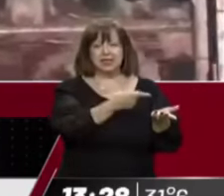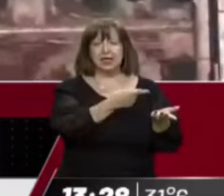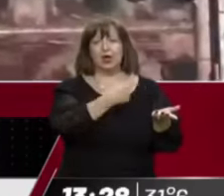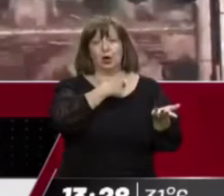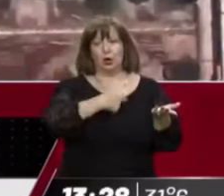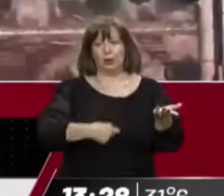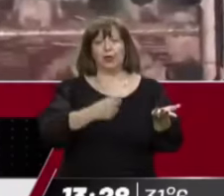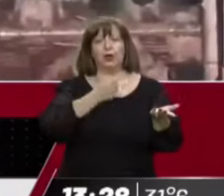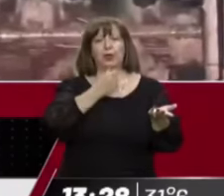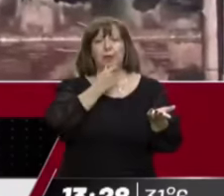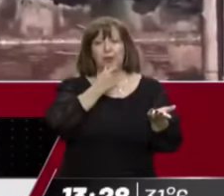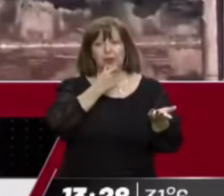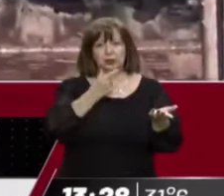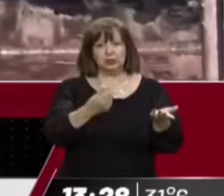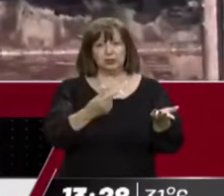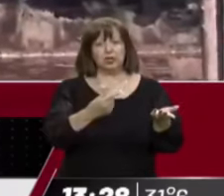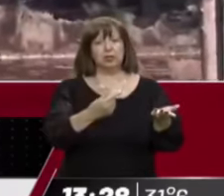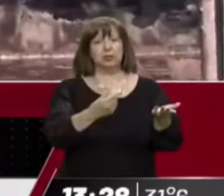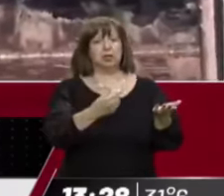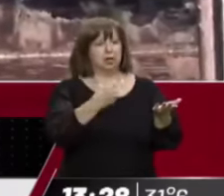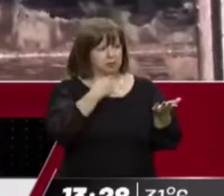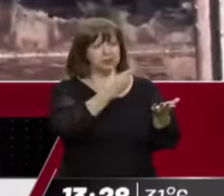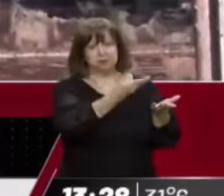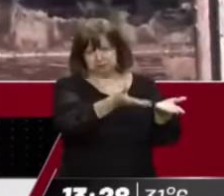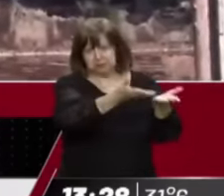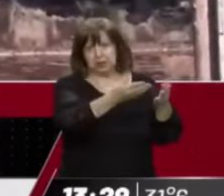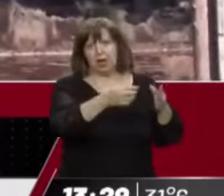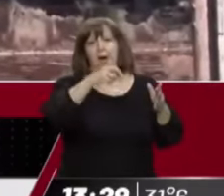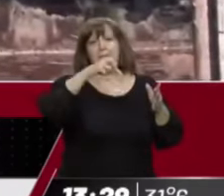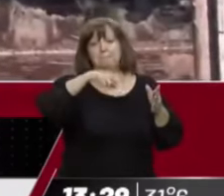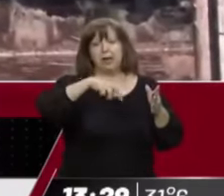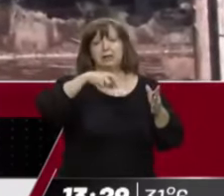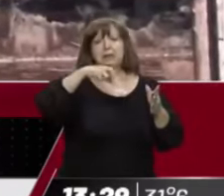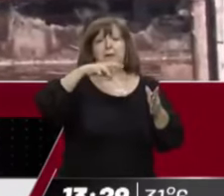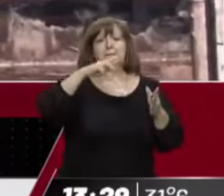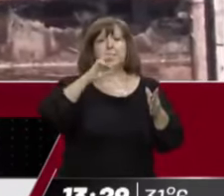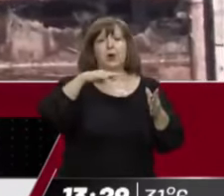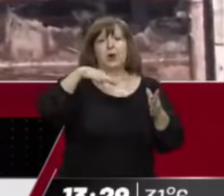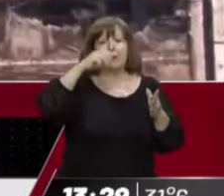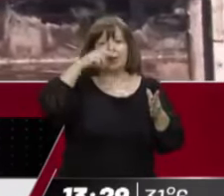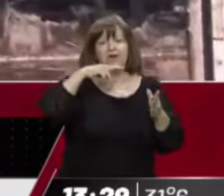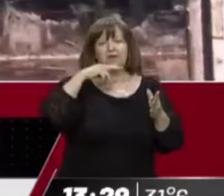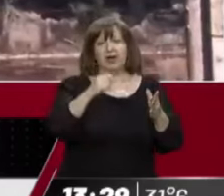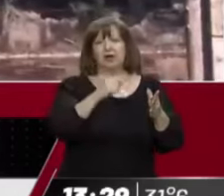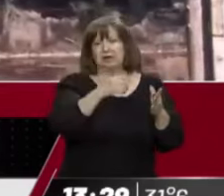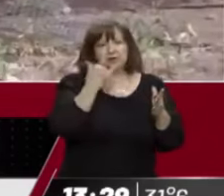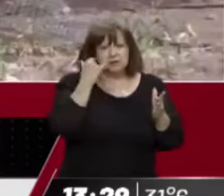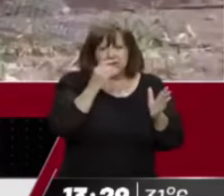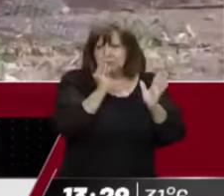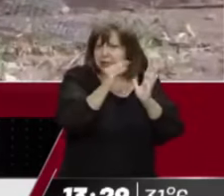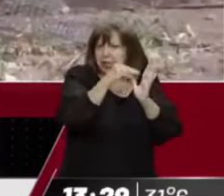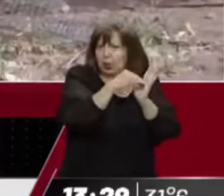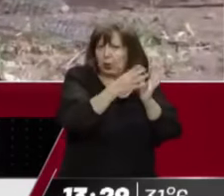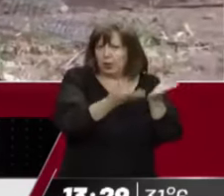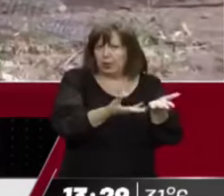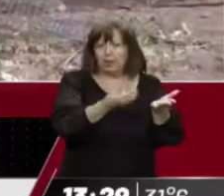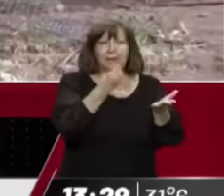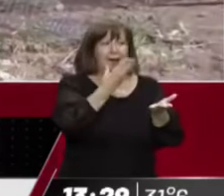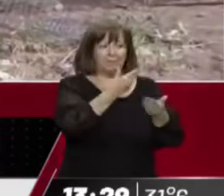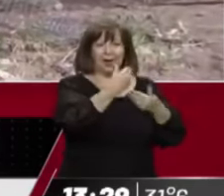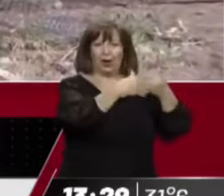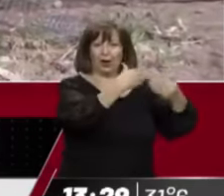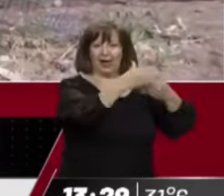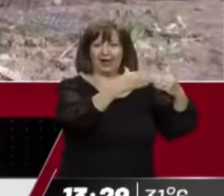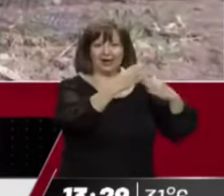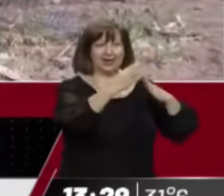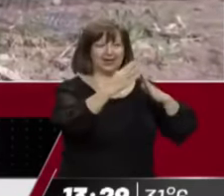del gobierno de la provincia potenciado como un una obra del plan promeba del programa de mejoramiento barrial para mejorarlo justamente en